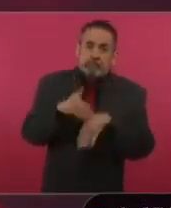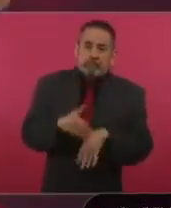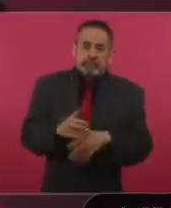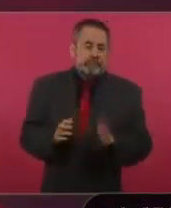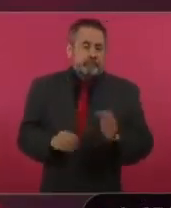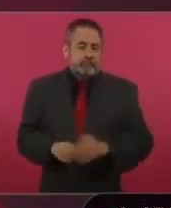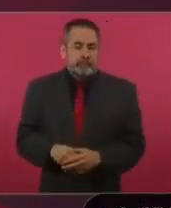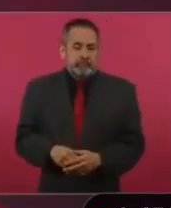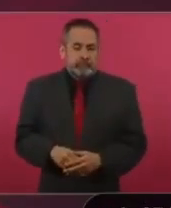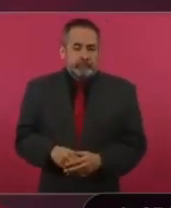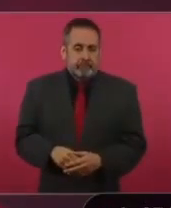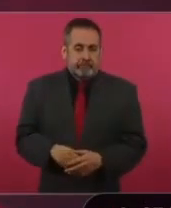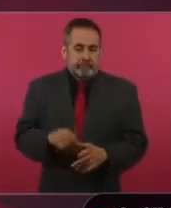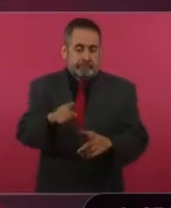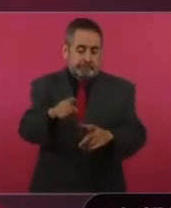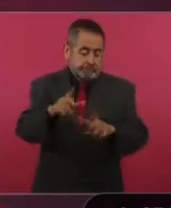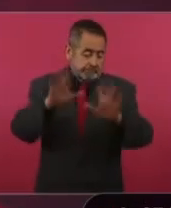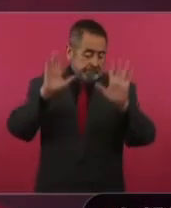Por algo será.